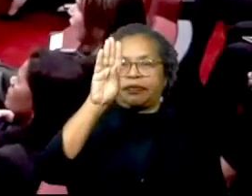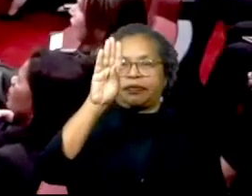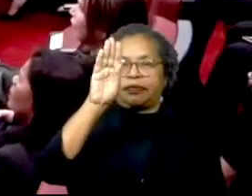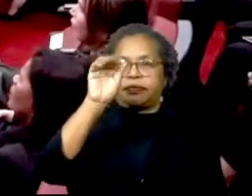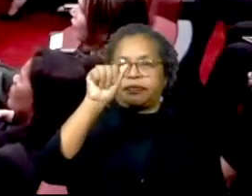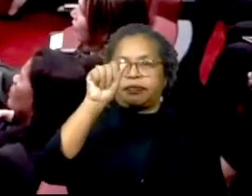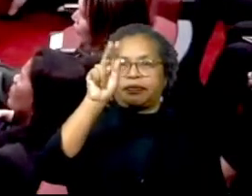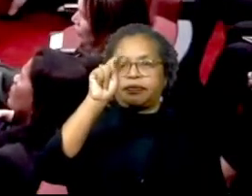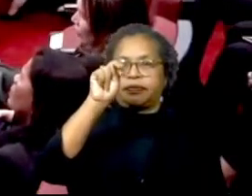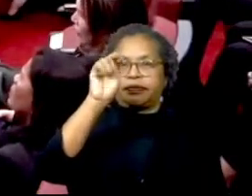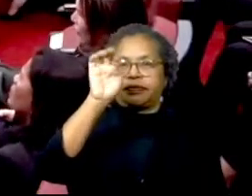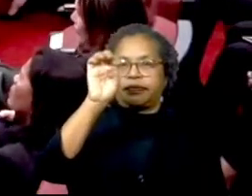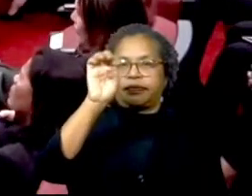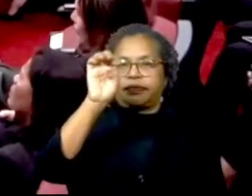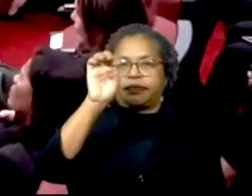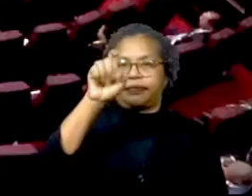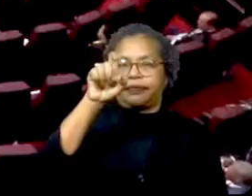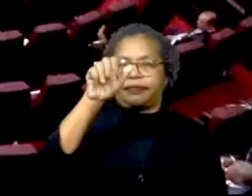I pray.